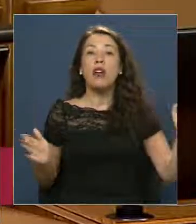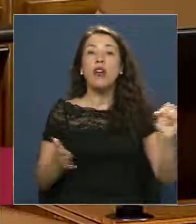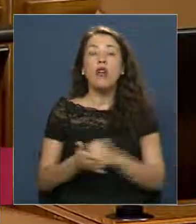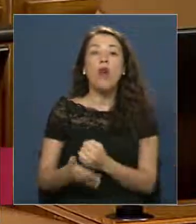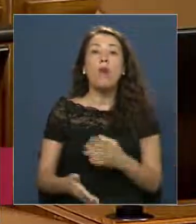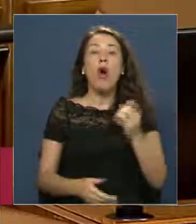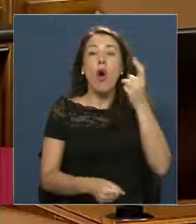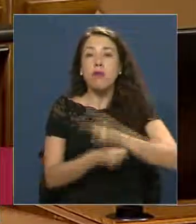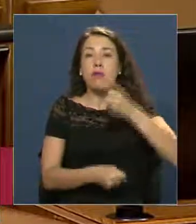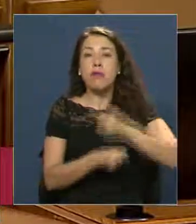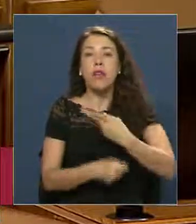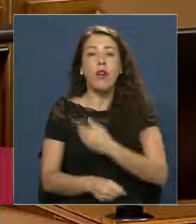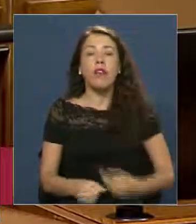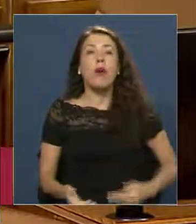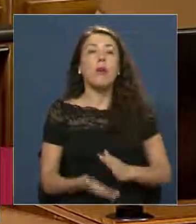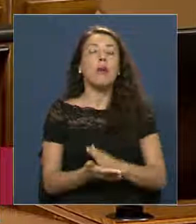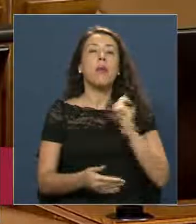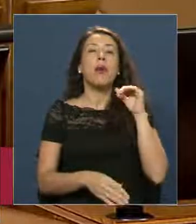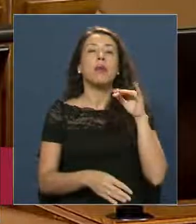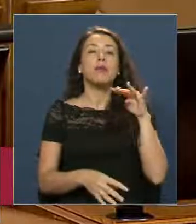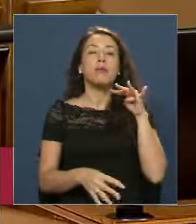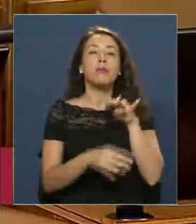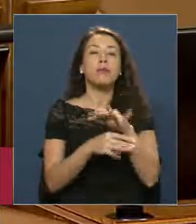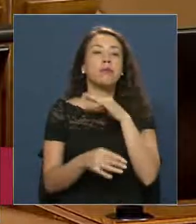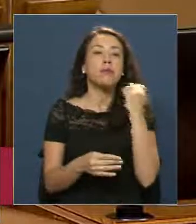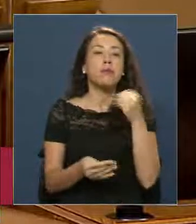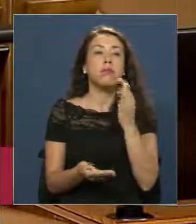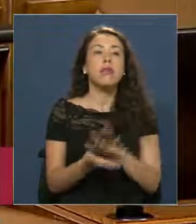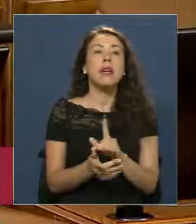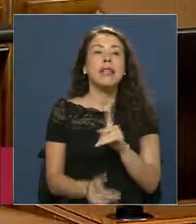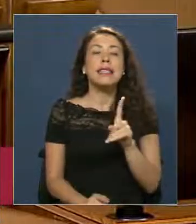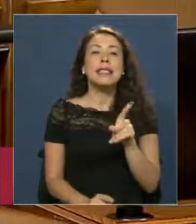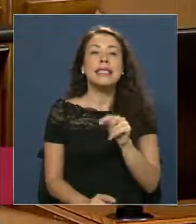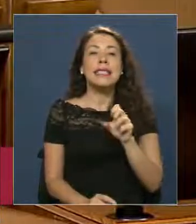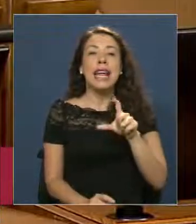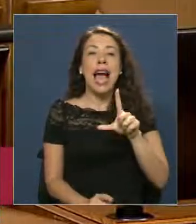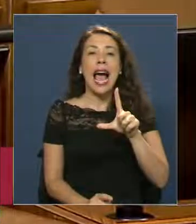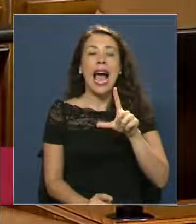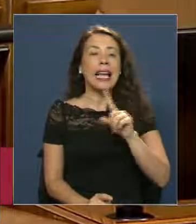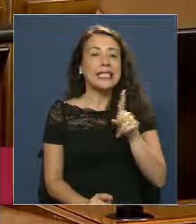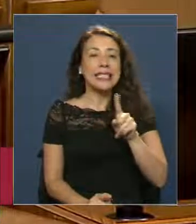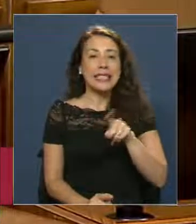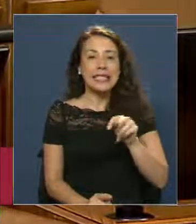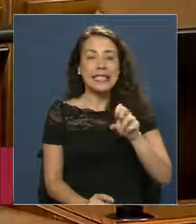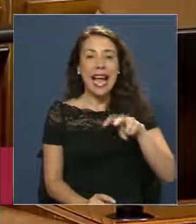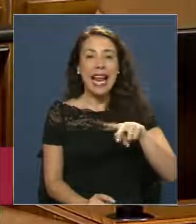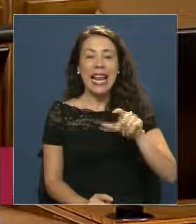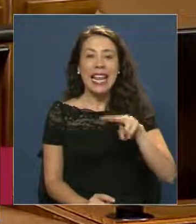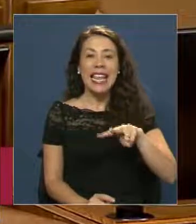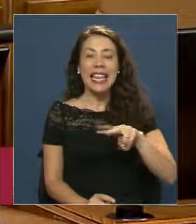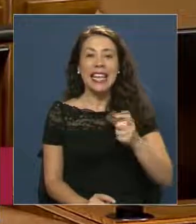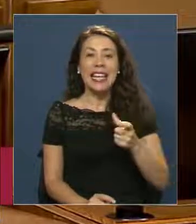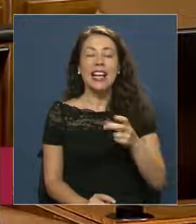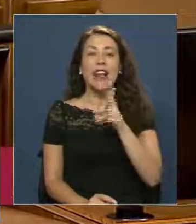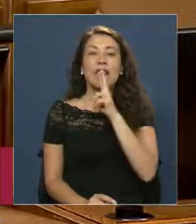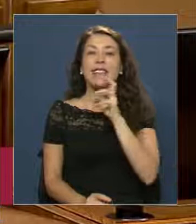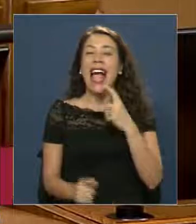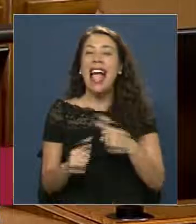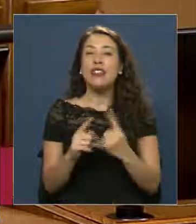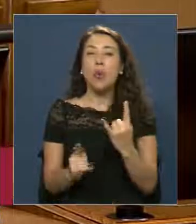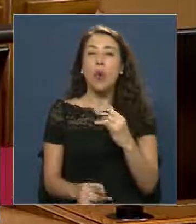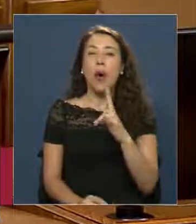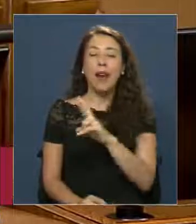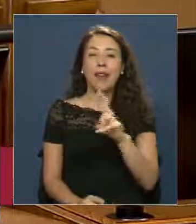Por ejemplo, el genocidio de Stalin en la Unión Soviética, en la ex Unión Soviética,